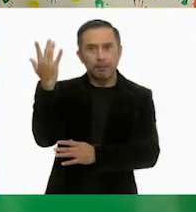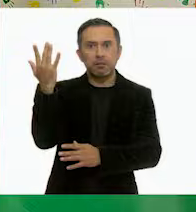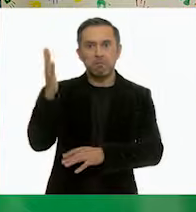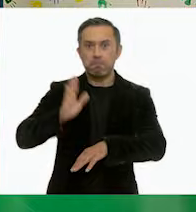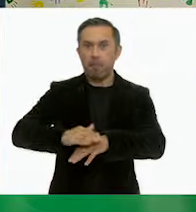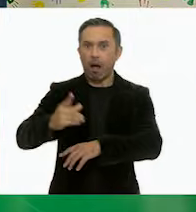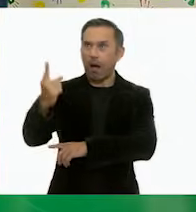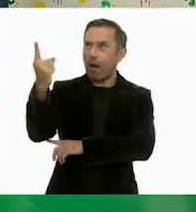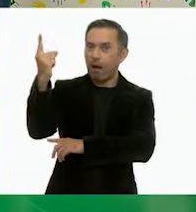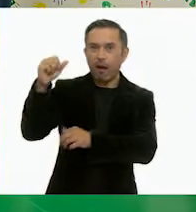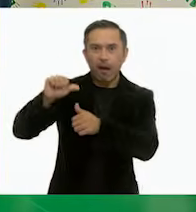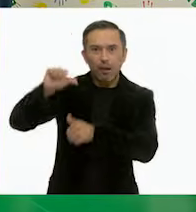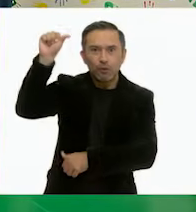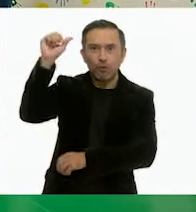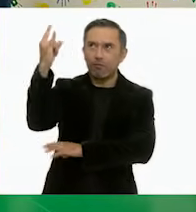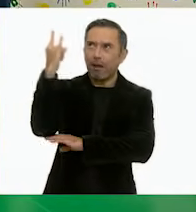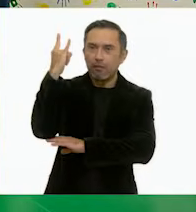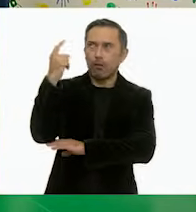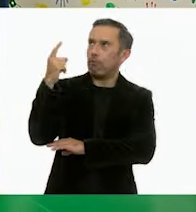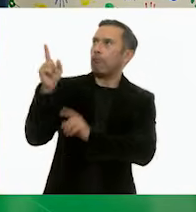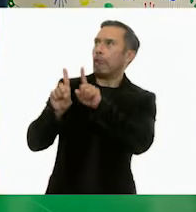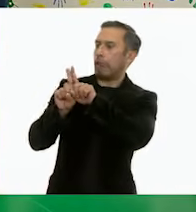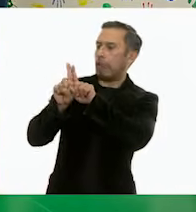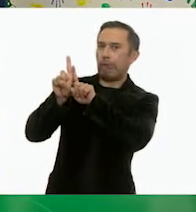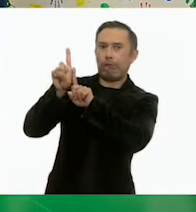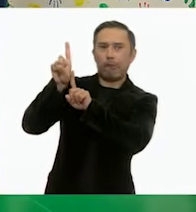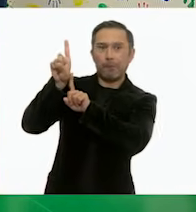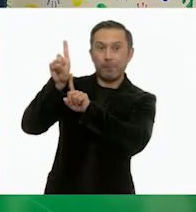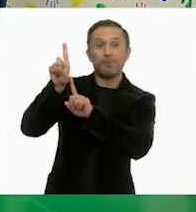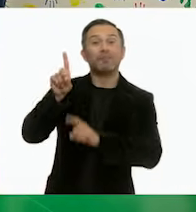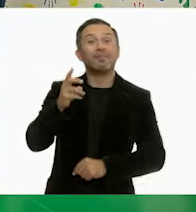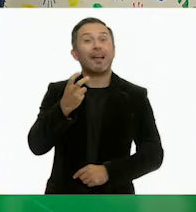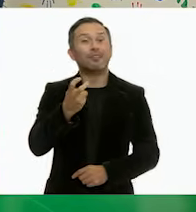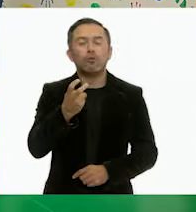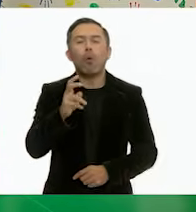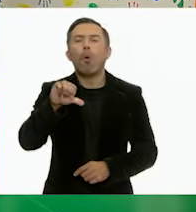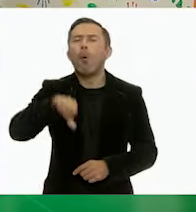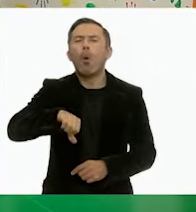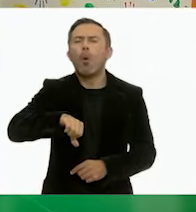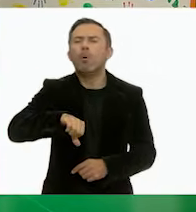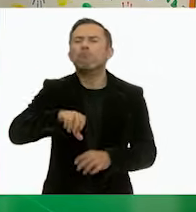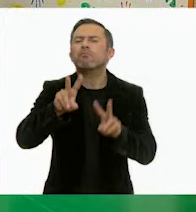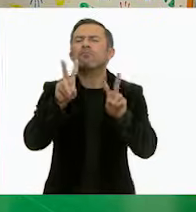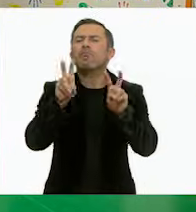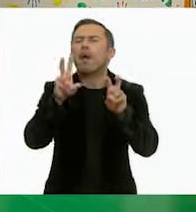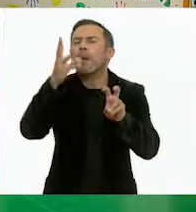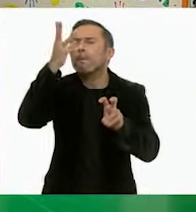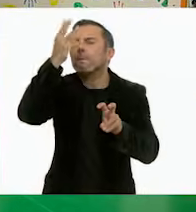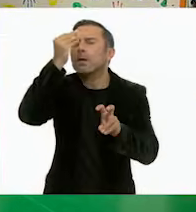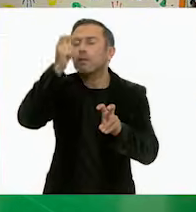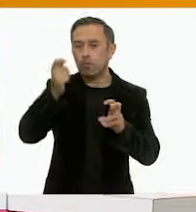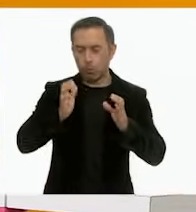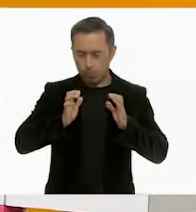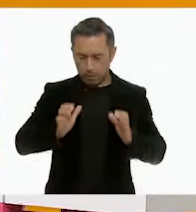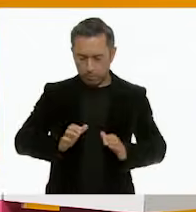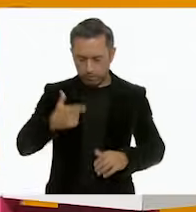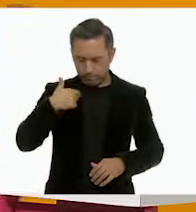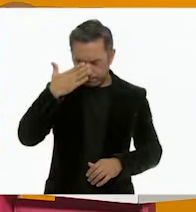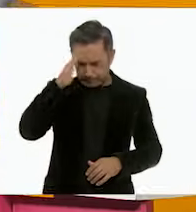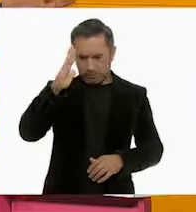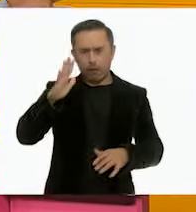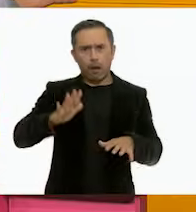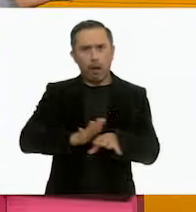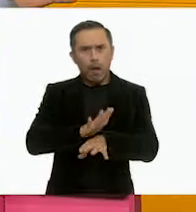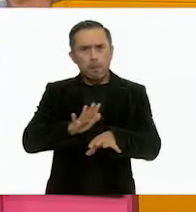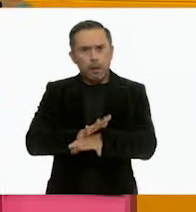más altos. Así es, esto es lo que vamos a aprender. ¿Por qué cambia nuestro cuerpo? ¿Por qué un suéter, como